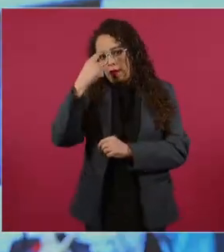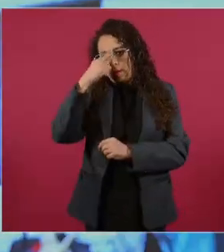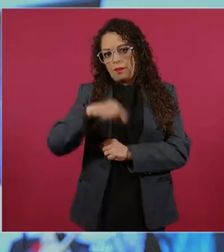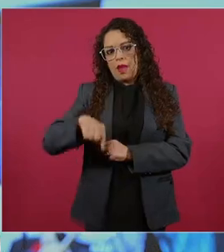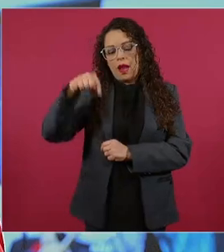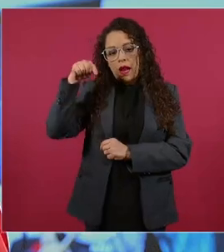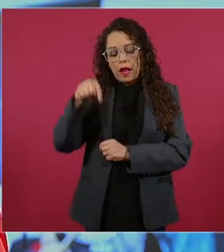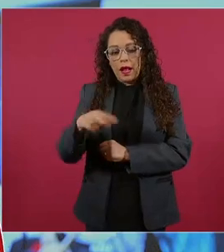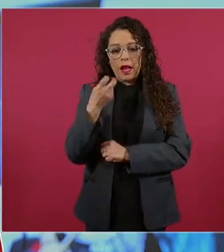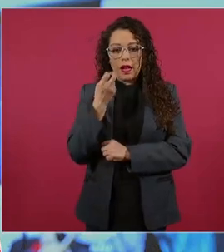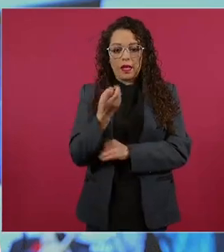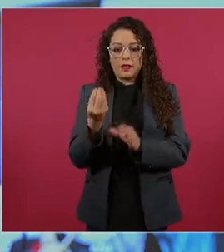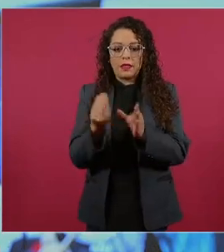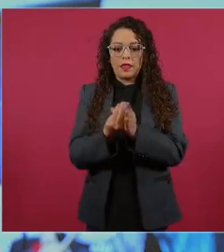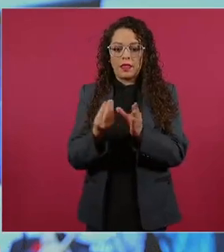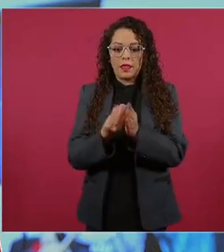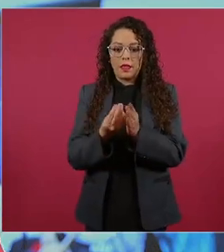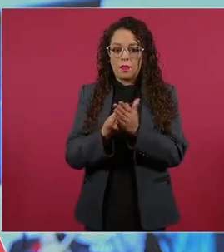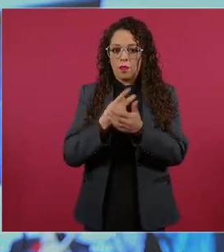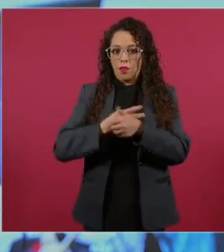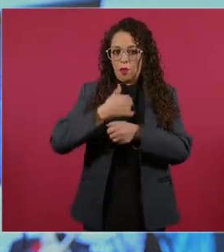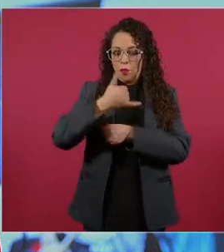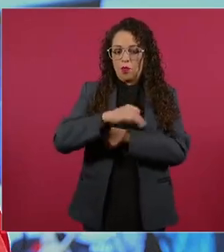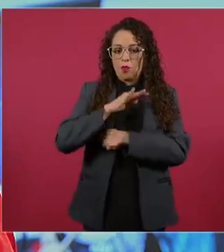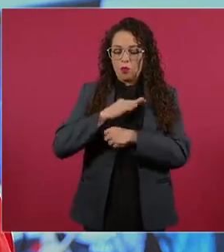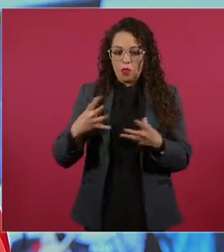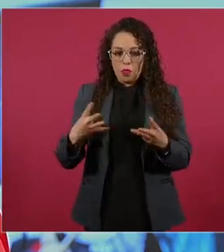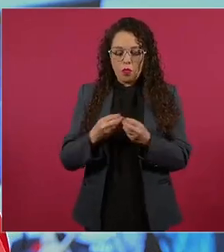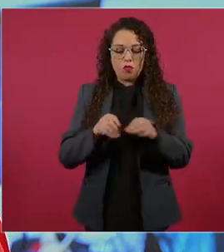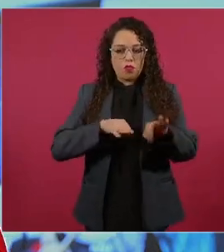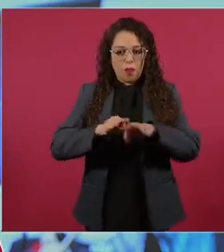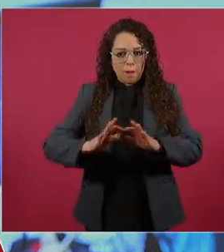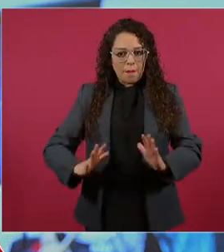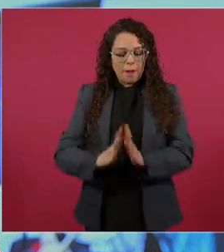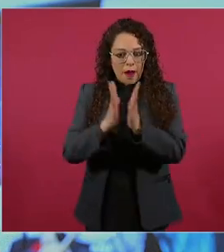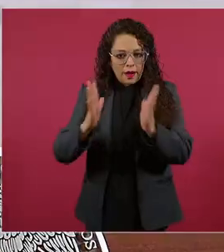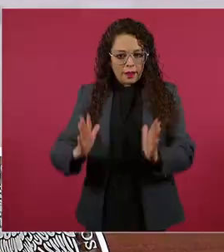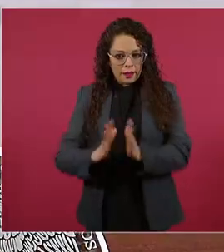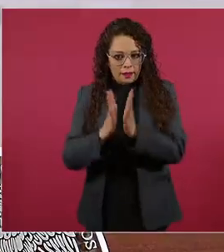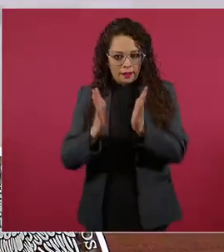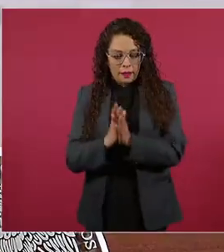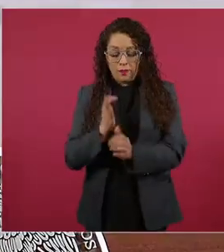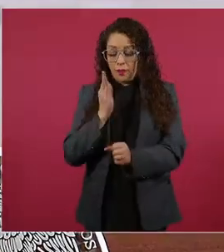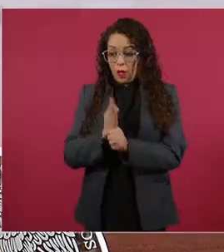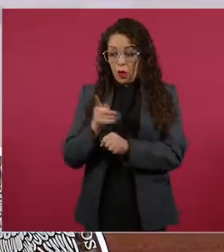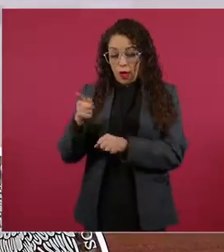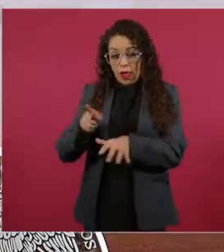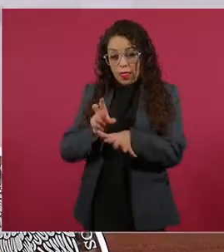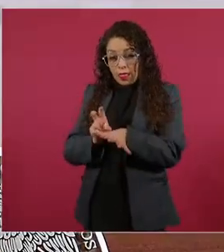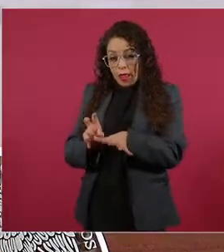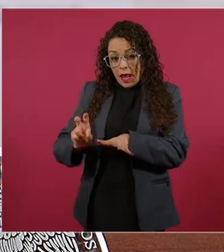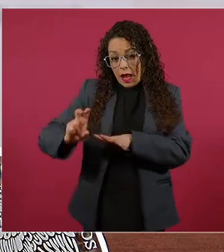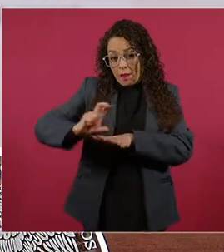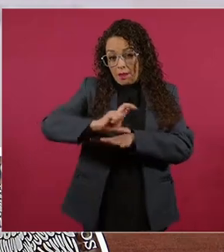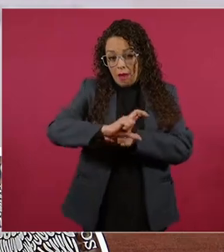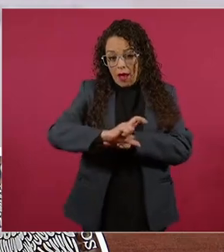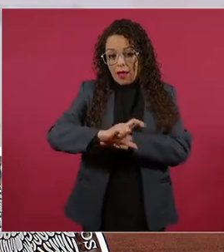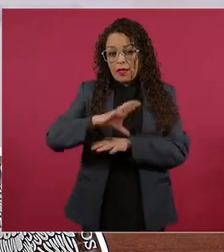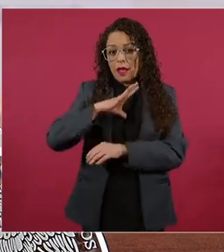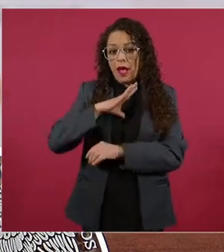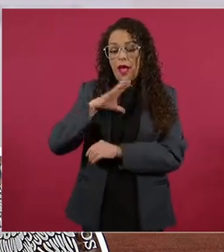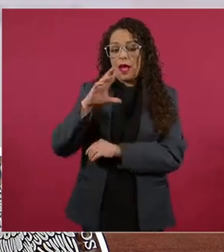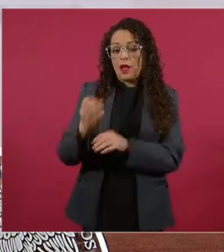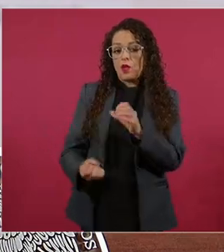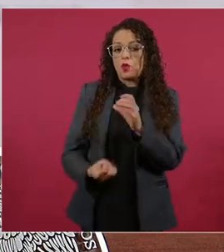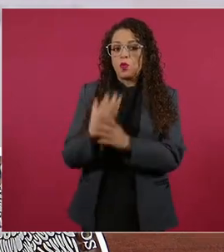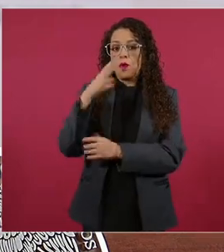en este tipo de proyectos. Hoy en día, con el Tren Maya, se han desarrollado 37 proveedores